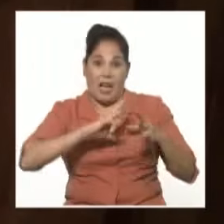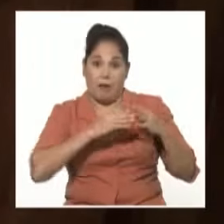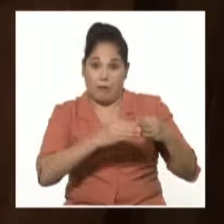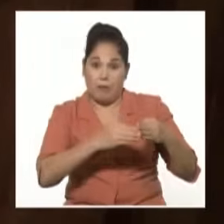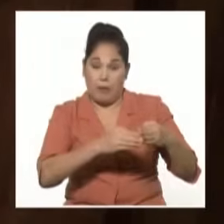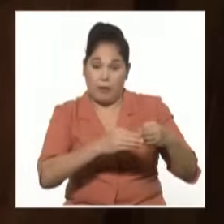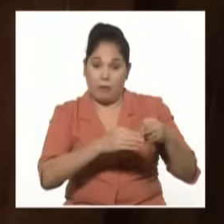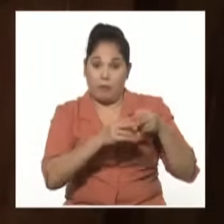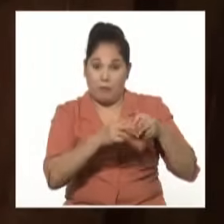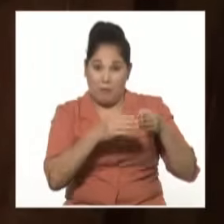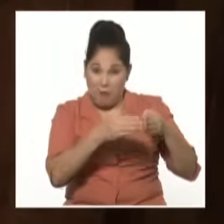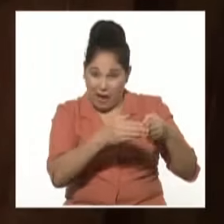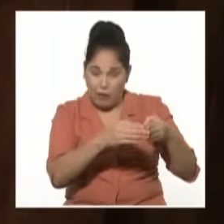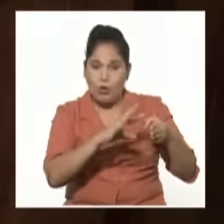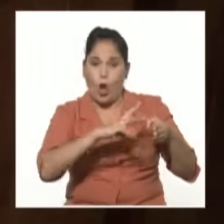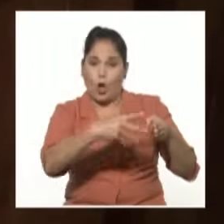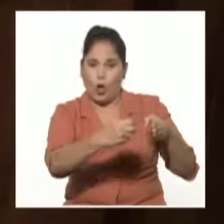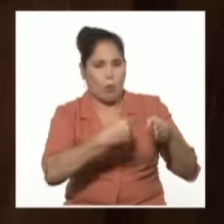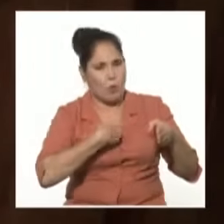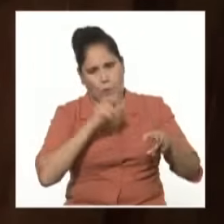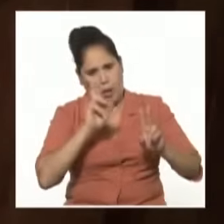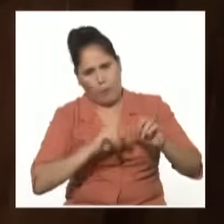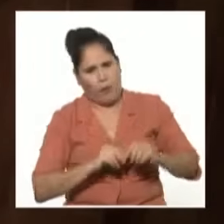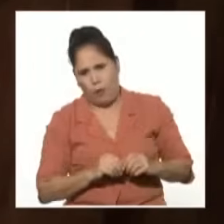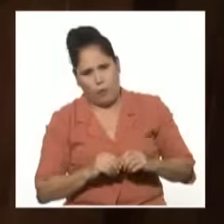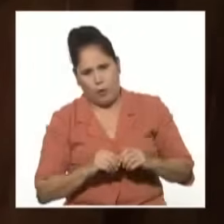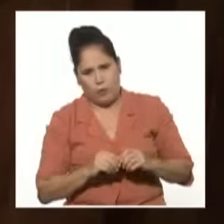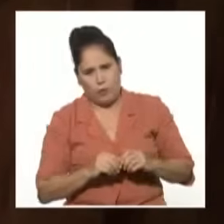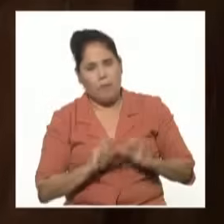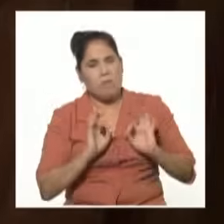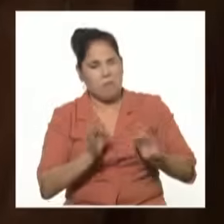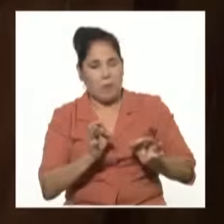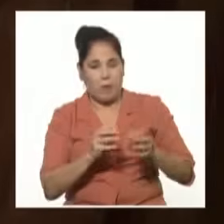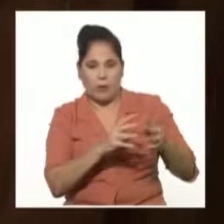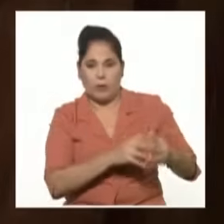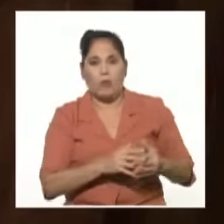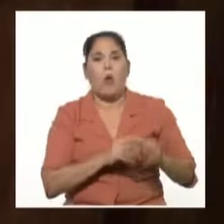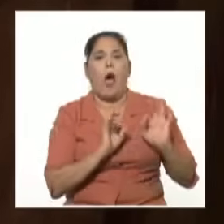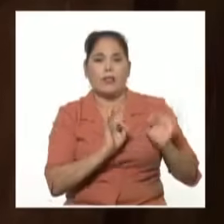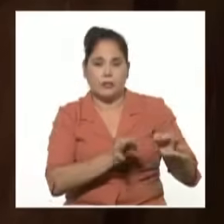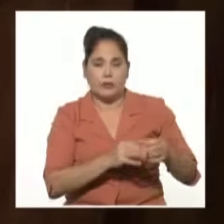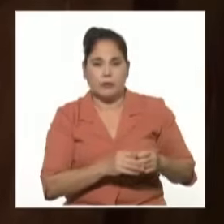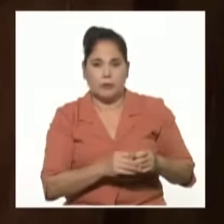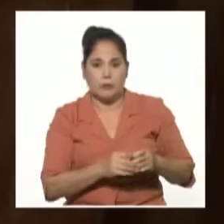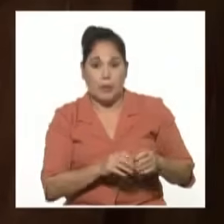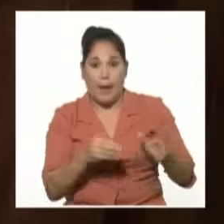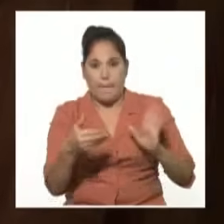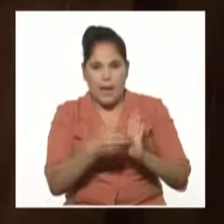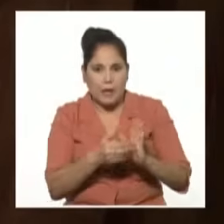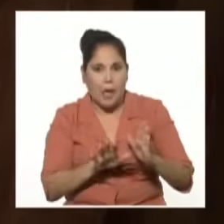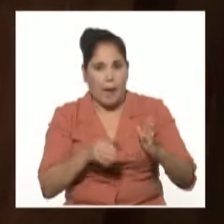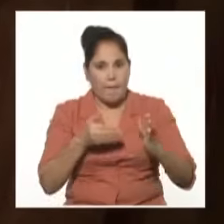más en la ya larga lista de saqueo de los bienes del Estado venezolano. Esa injerencia